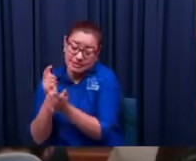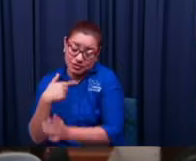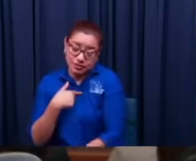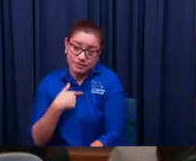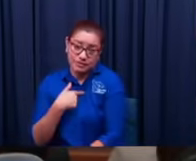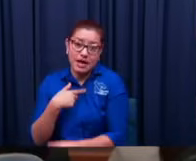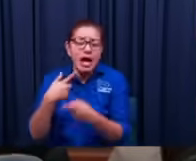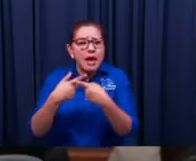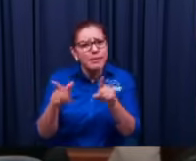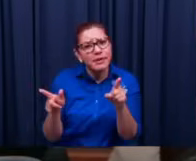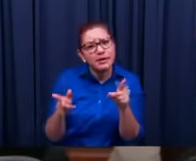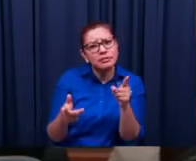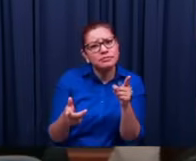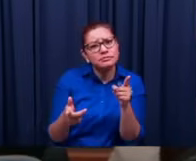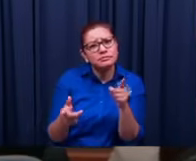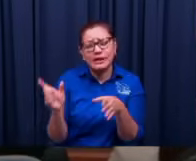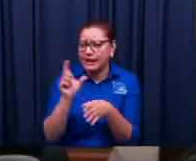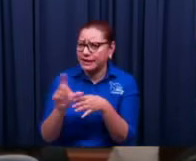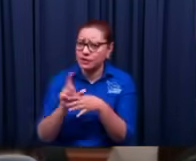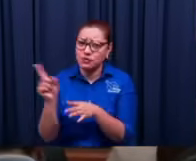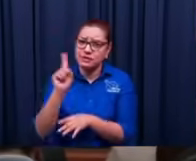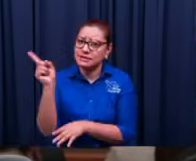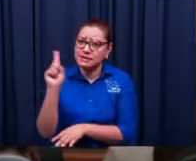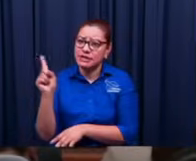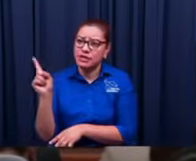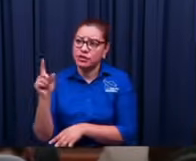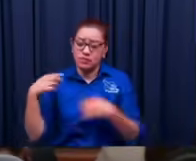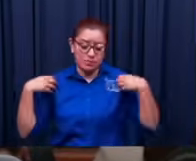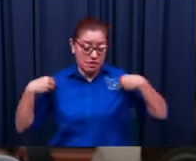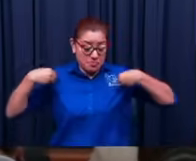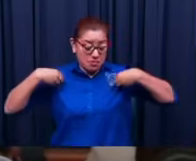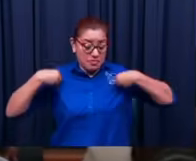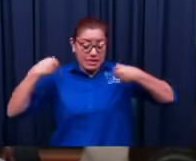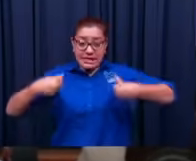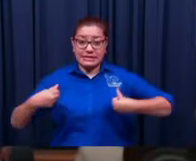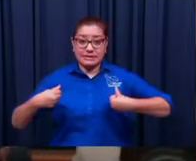Pero hay cosas que usted no puede lavar en la casa. Un tacuche no lo